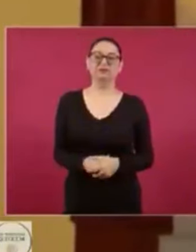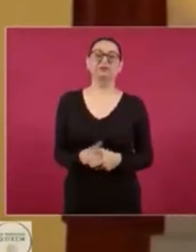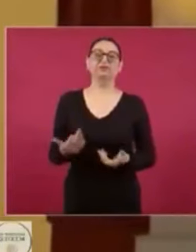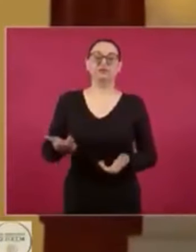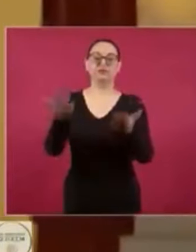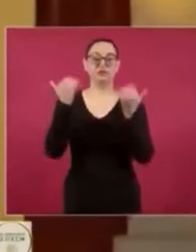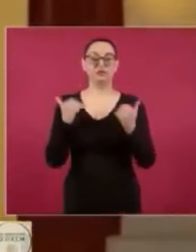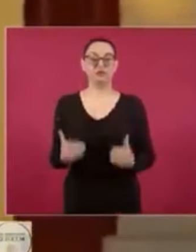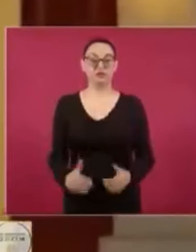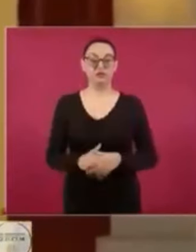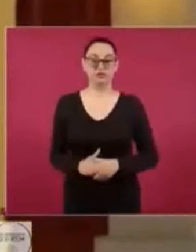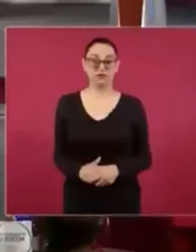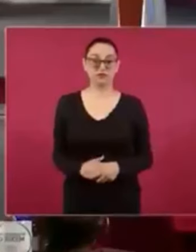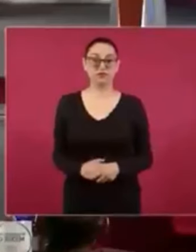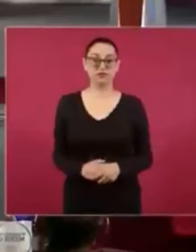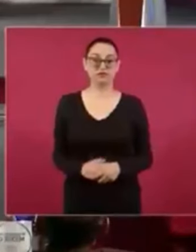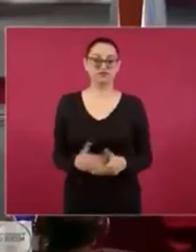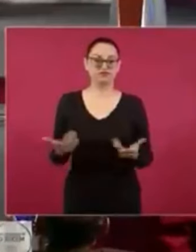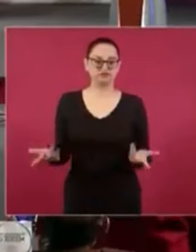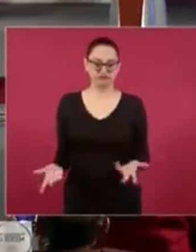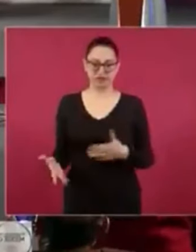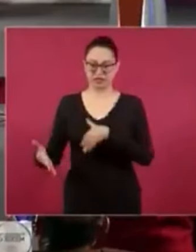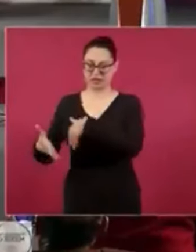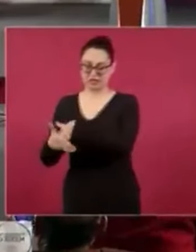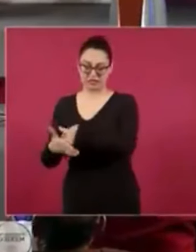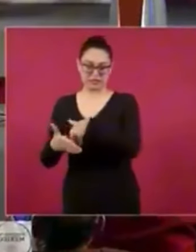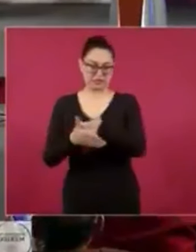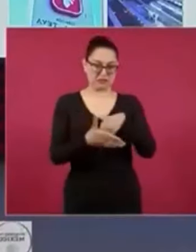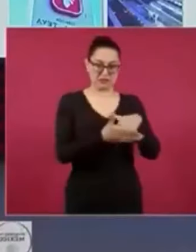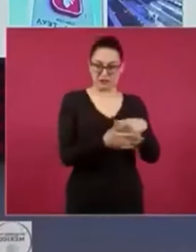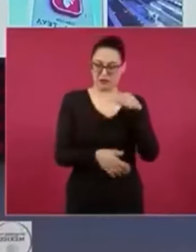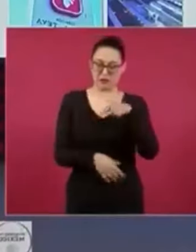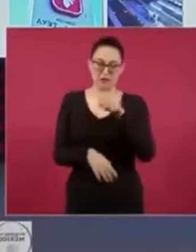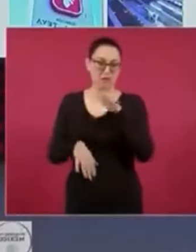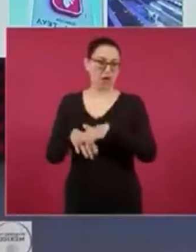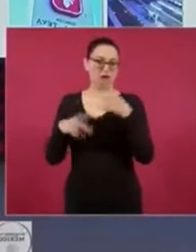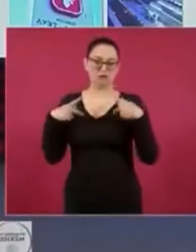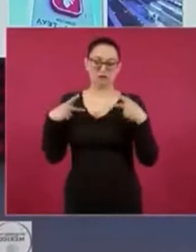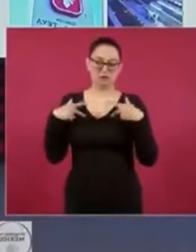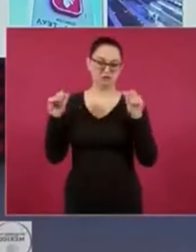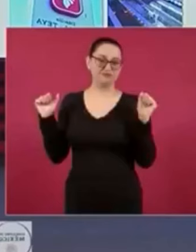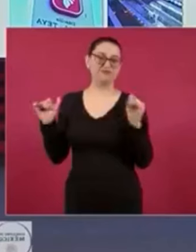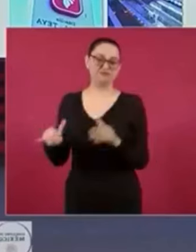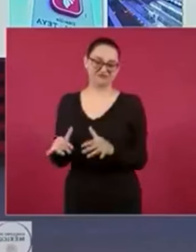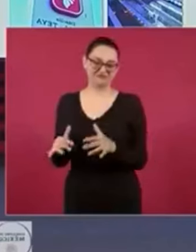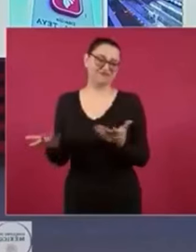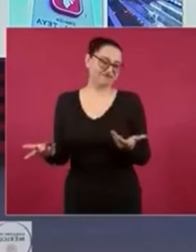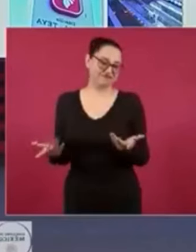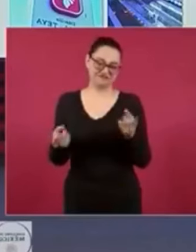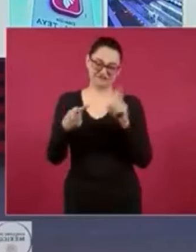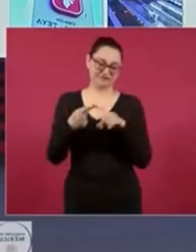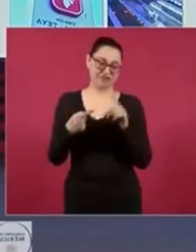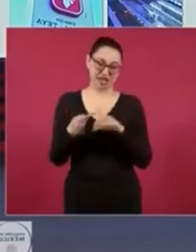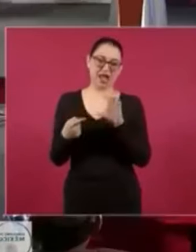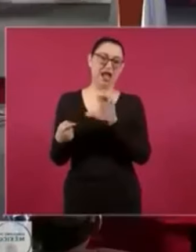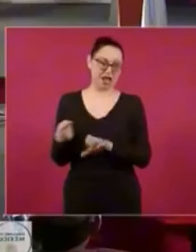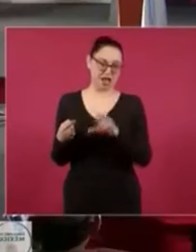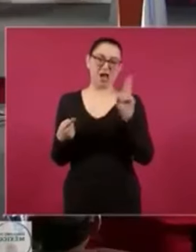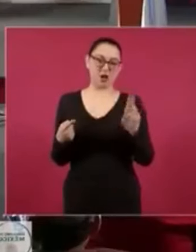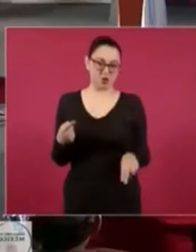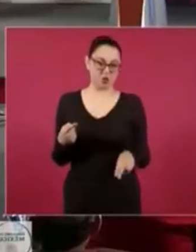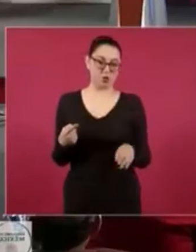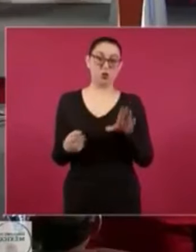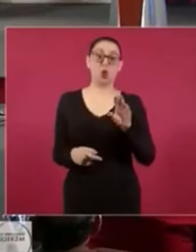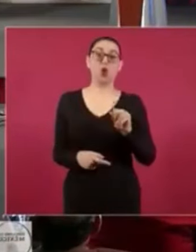hablarles de cuáles son las estaciones de mayor demanda. Evidentemente Cancún tendría que ser la número uno, tenemos